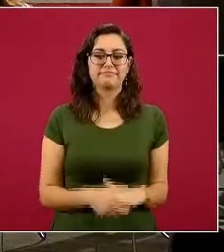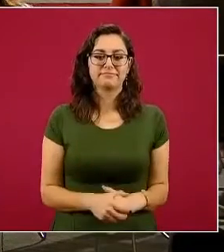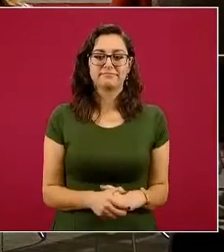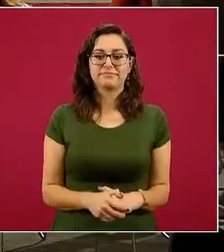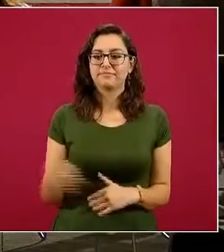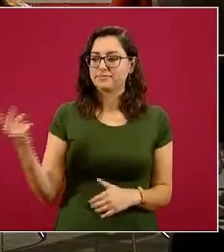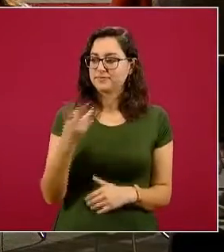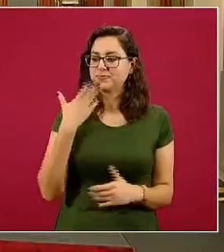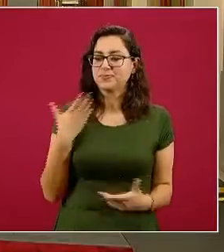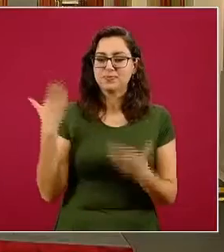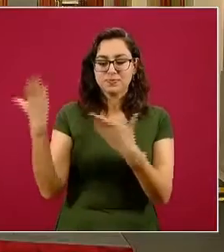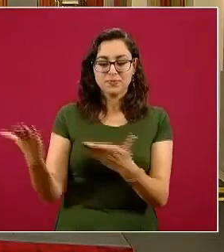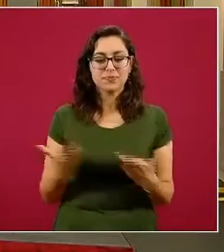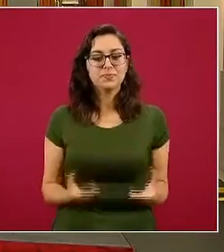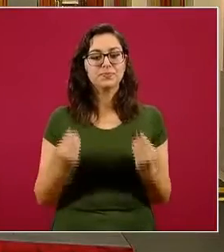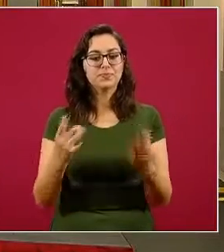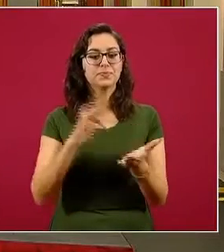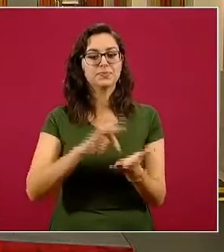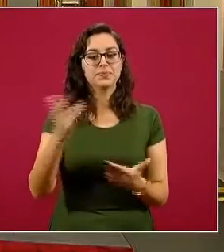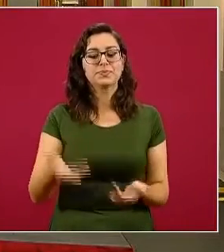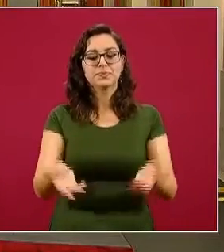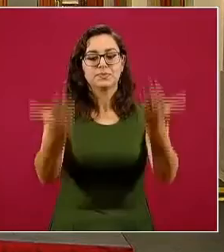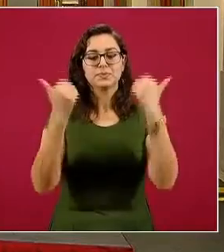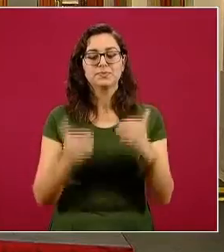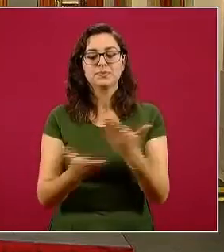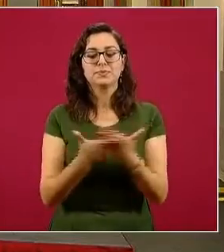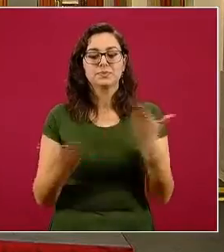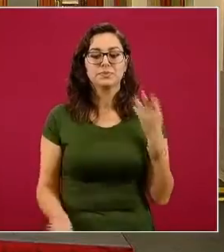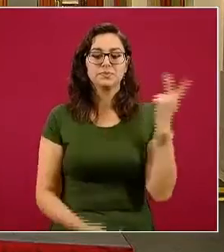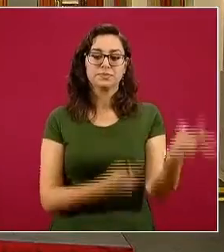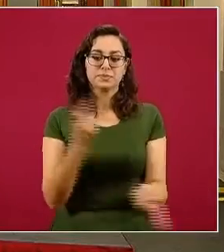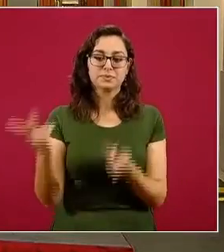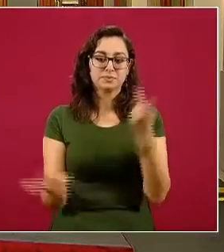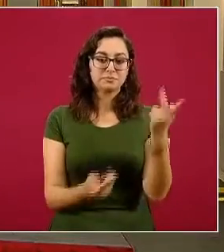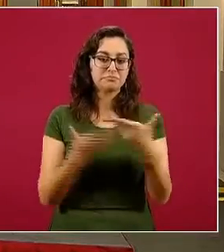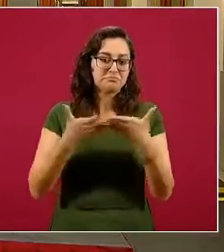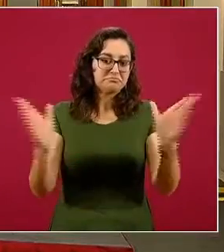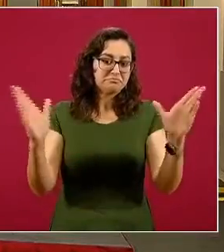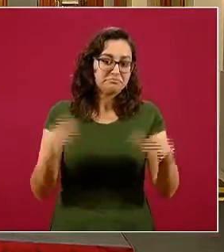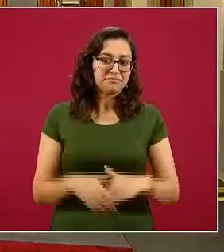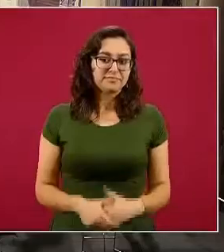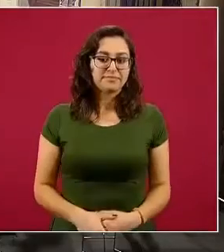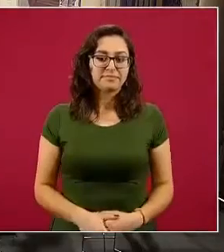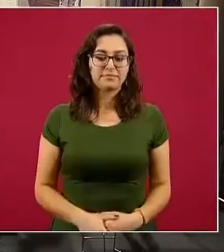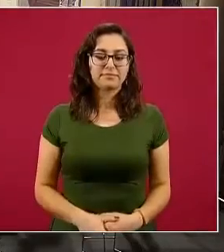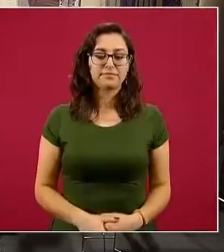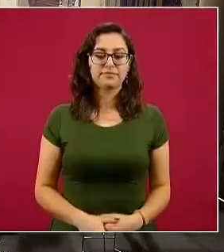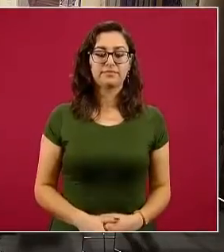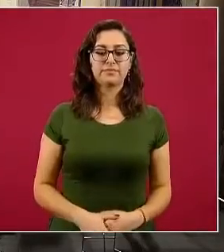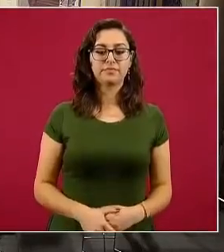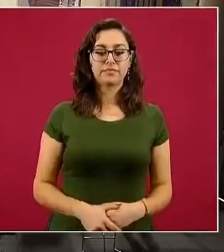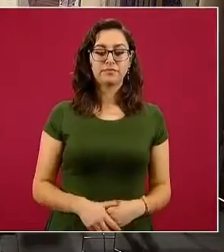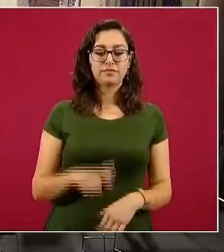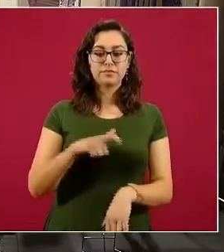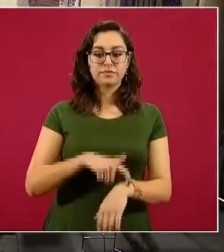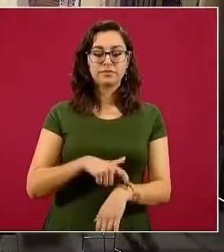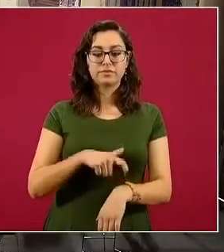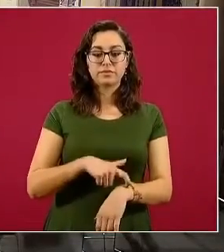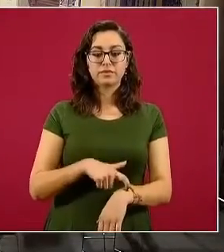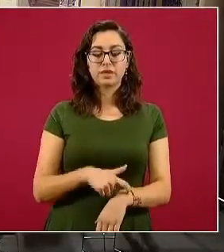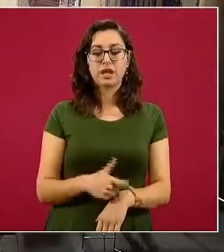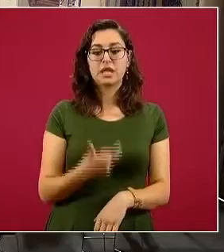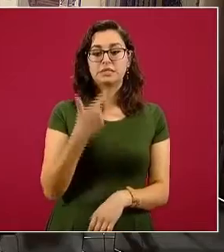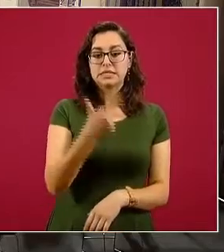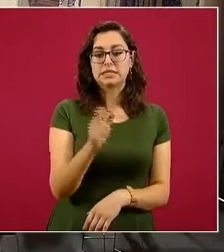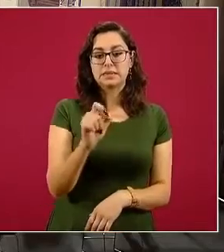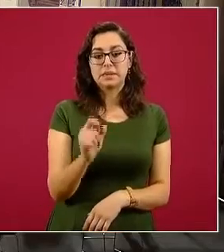y muchas gracias. Pues vamos a abrir a preguntas y comentarios. Adelante, son las 19:29. Ayer